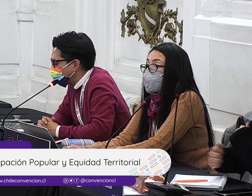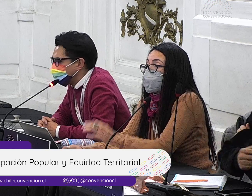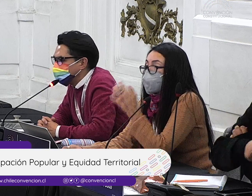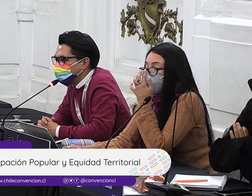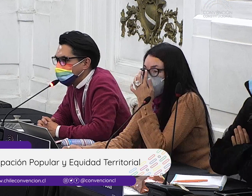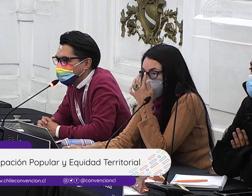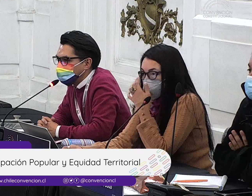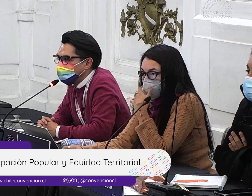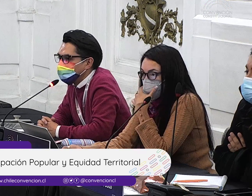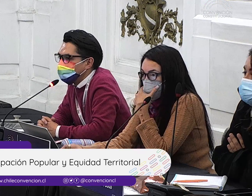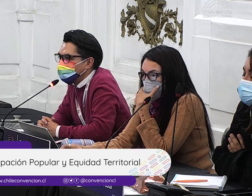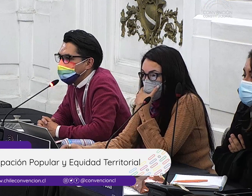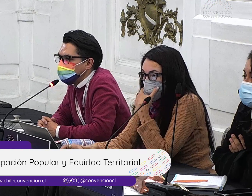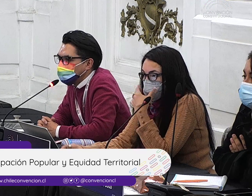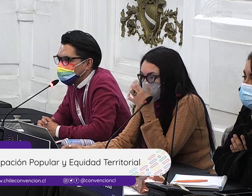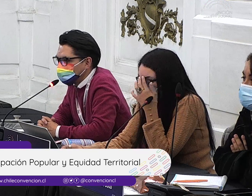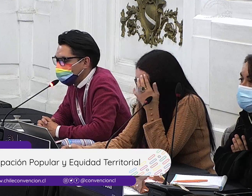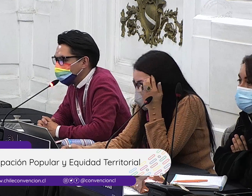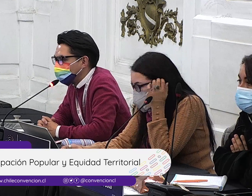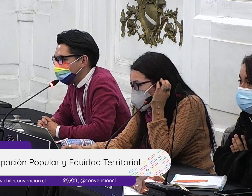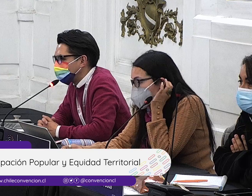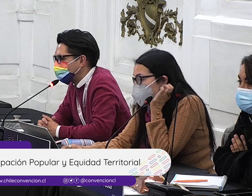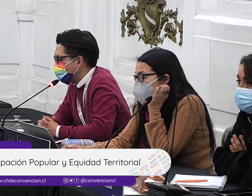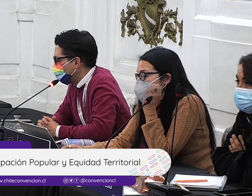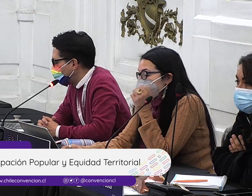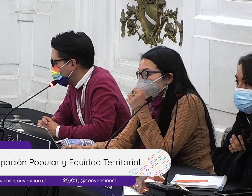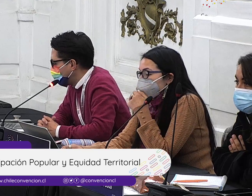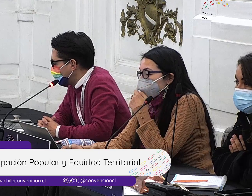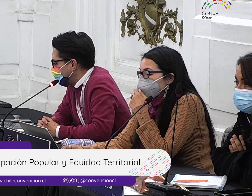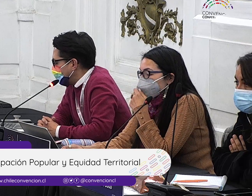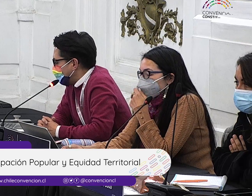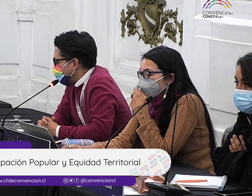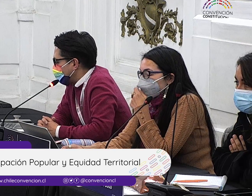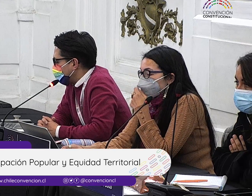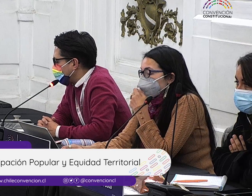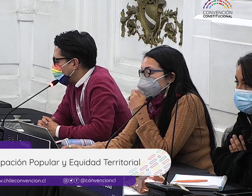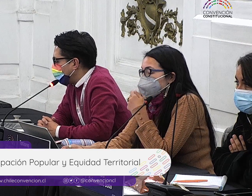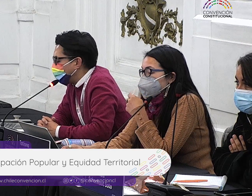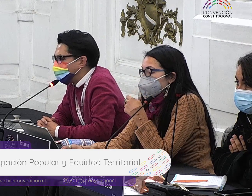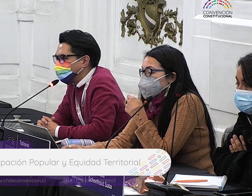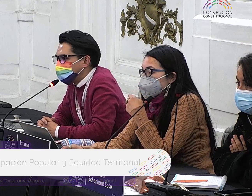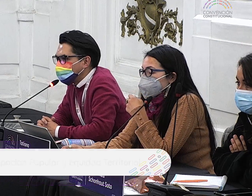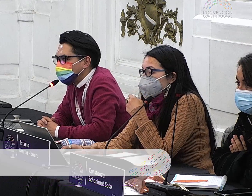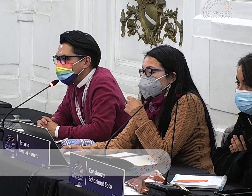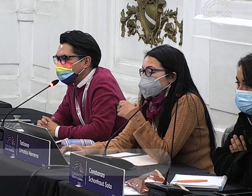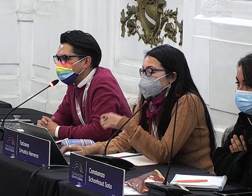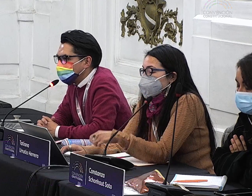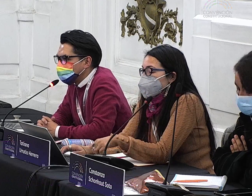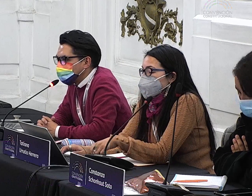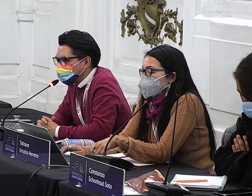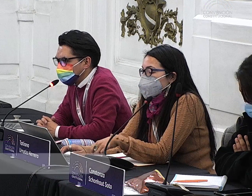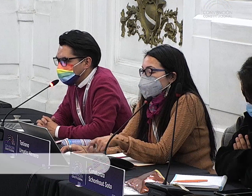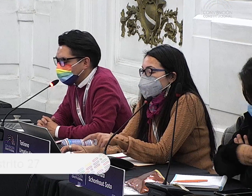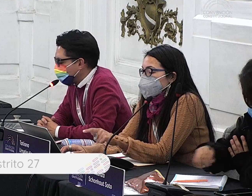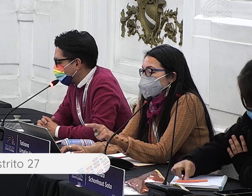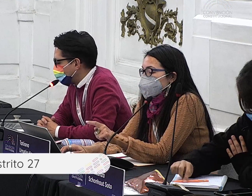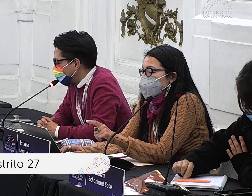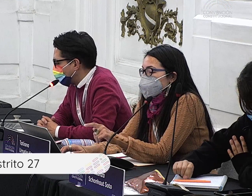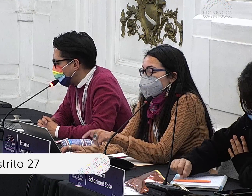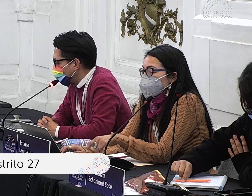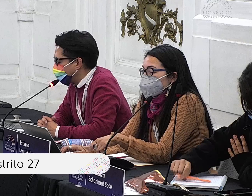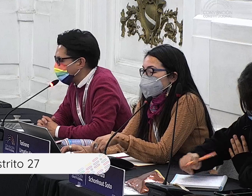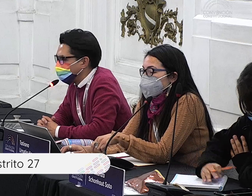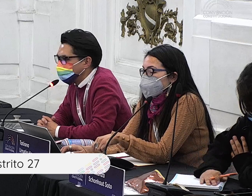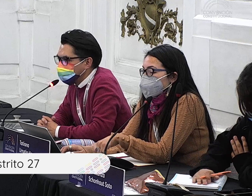en relación a la creación de espacios seguros. ¿Cómo ven ustedes que se podría hacer esto?